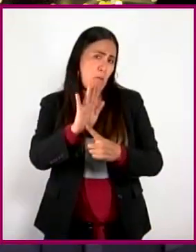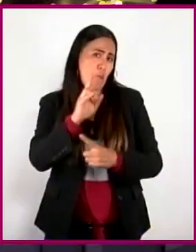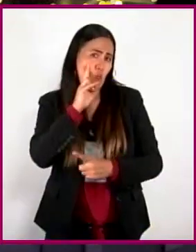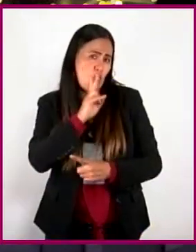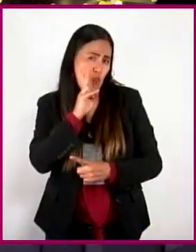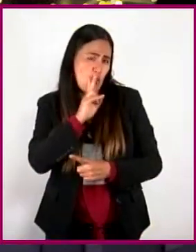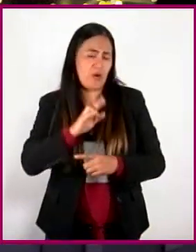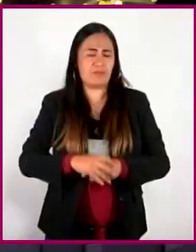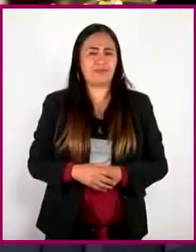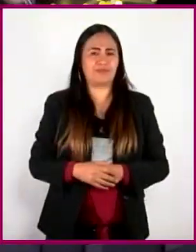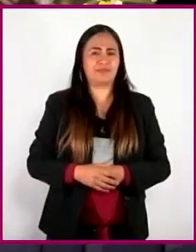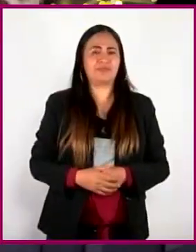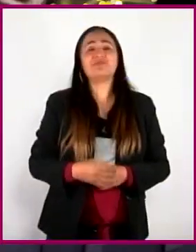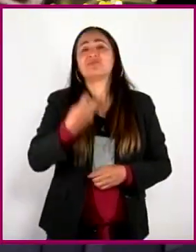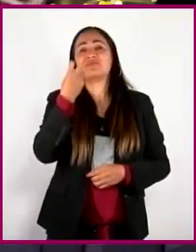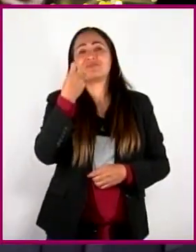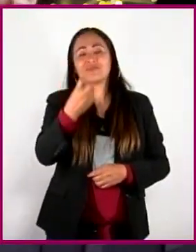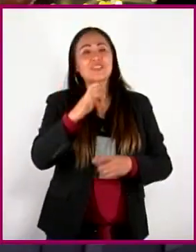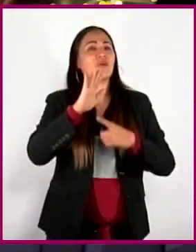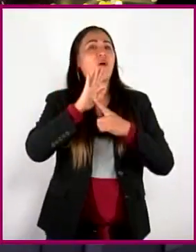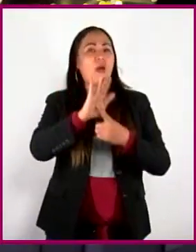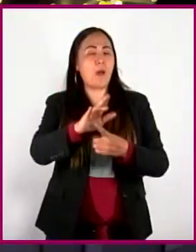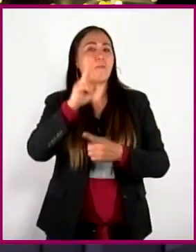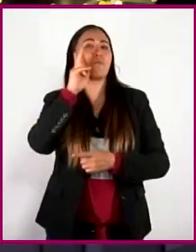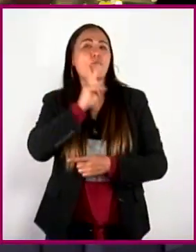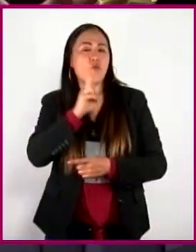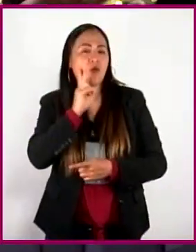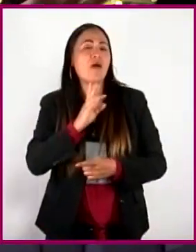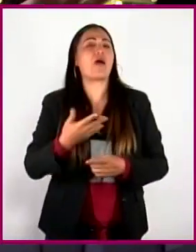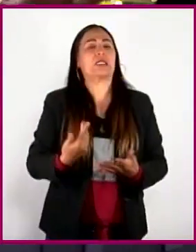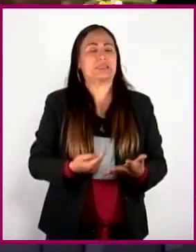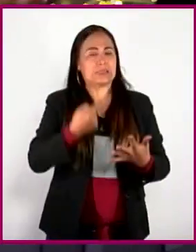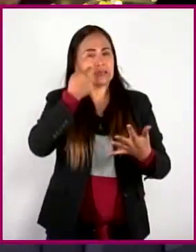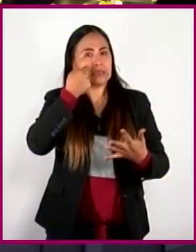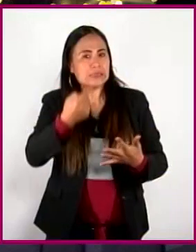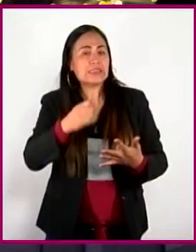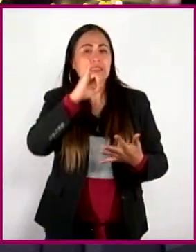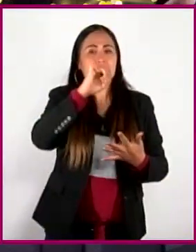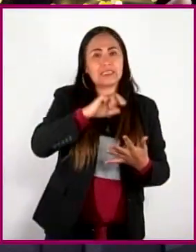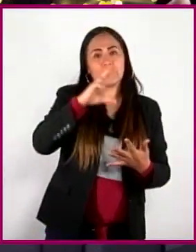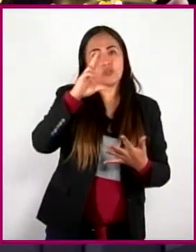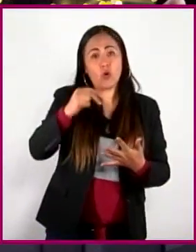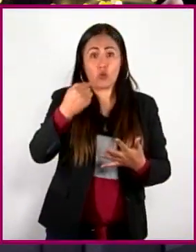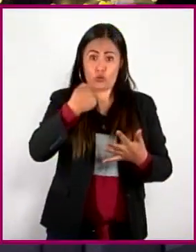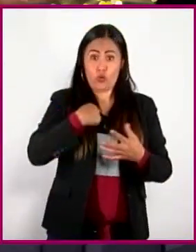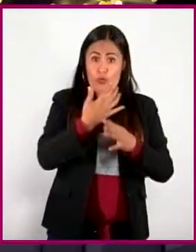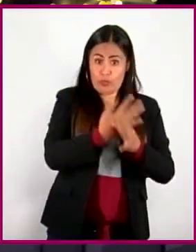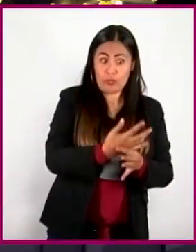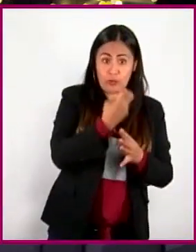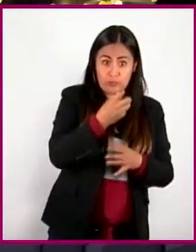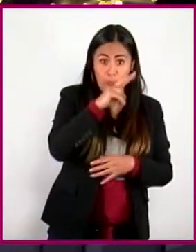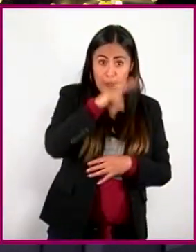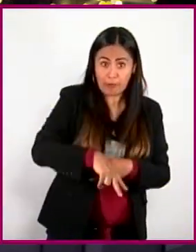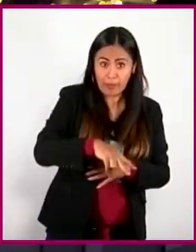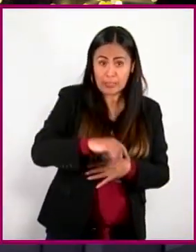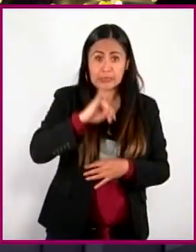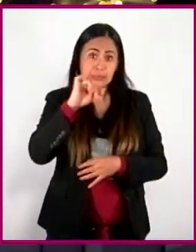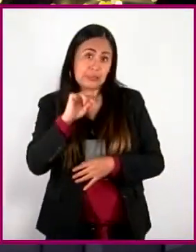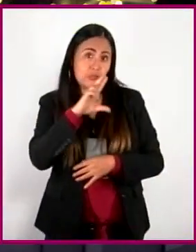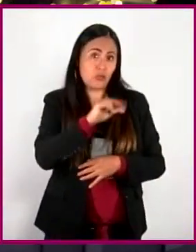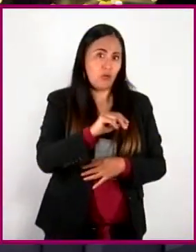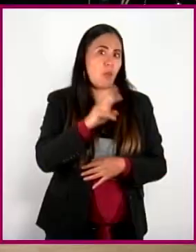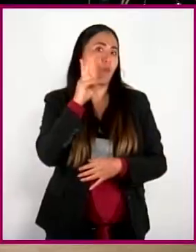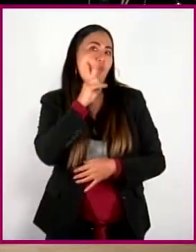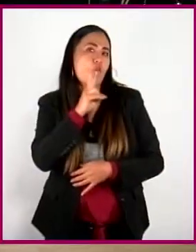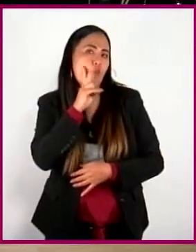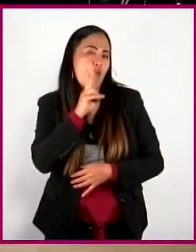las demostraciones nos permiten determinar de manera contundente si lo que afirmamos es verdad. ¿Sabes? No es